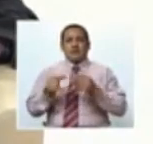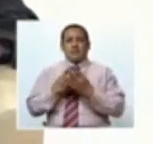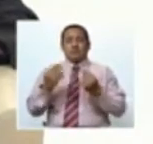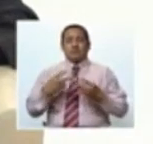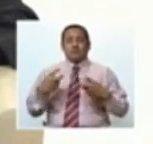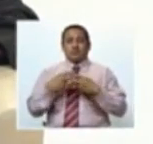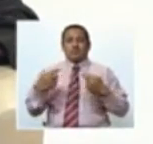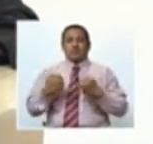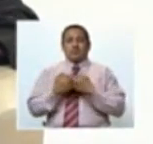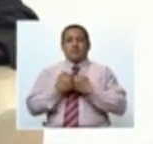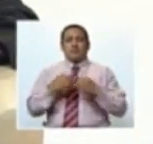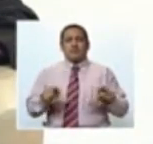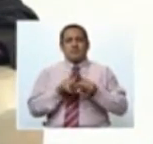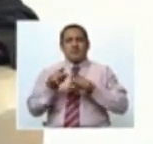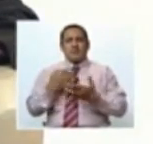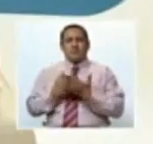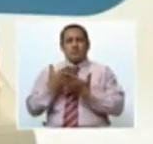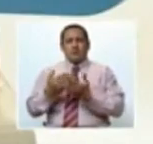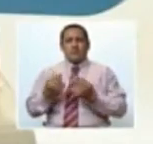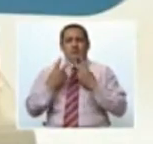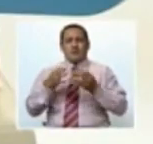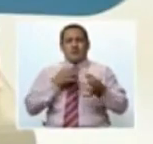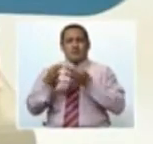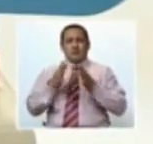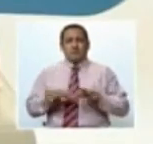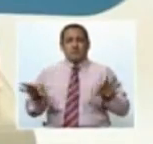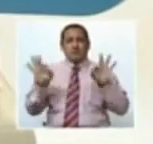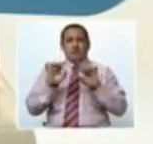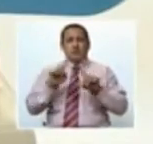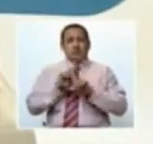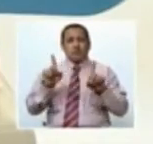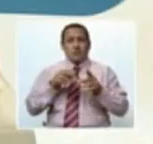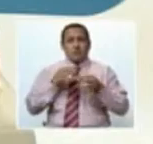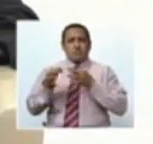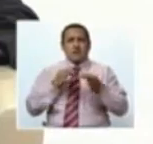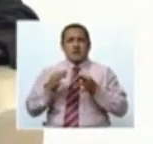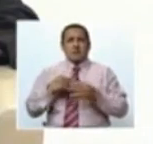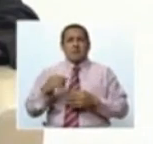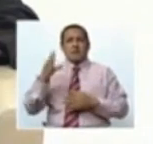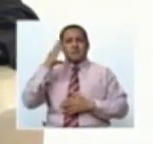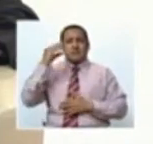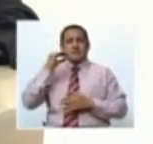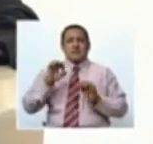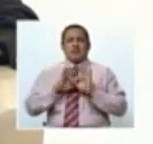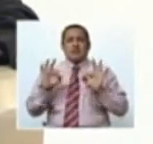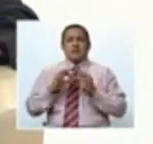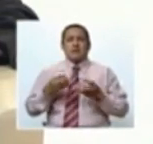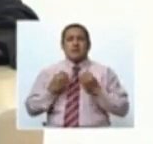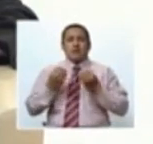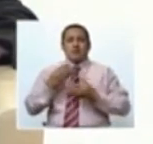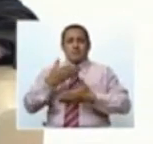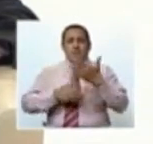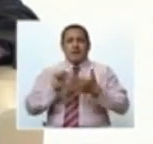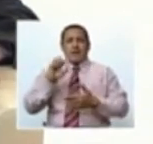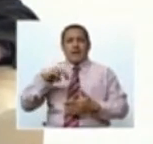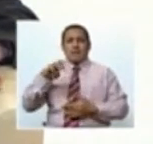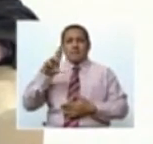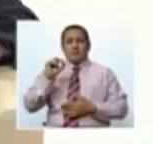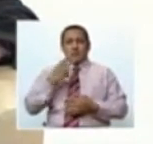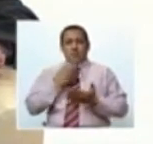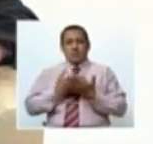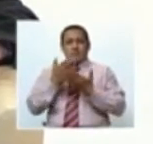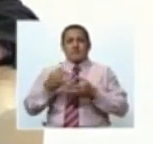digamos, bastante polémica, ¿no? Genera ahí un antecedente importante. Esto no hace jurisprudencia. No, porque el amparo solo tiene